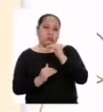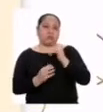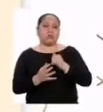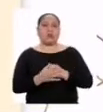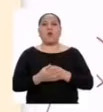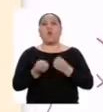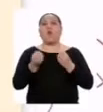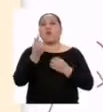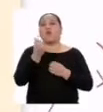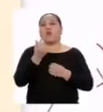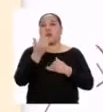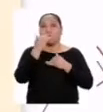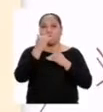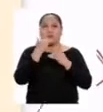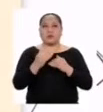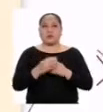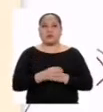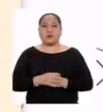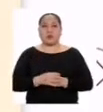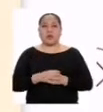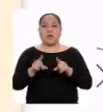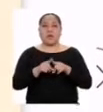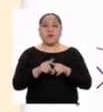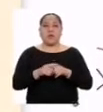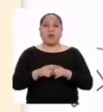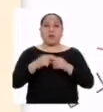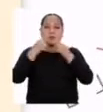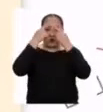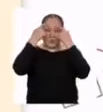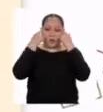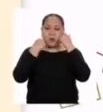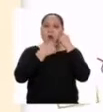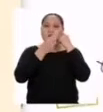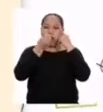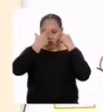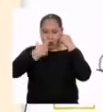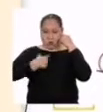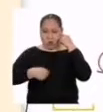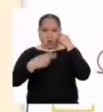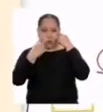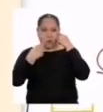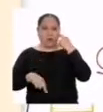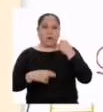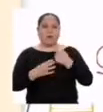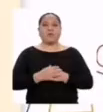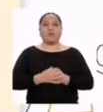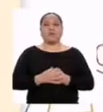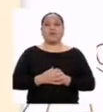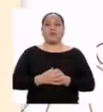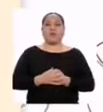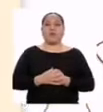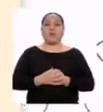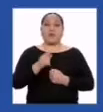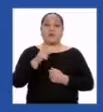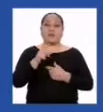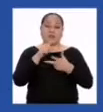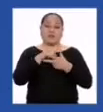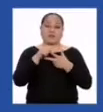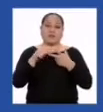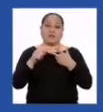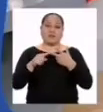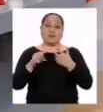qué tanto dinero tienen, y también por rasgos faciales o físicos. Estas son las tres principales